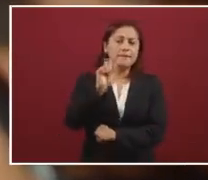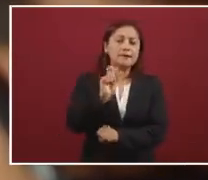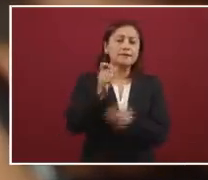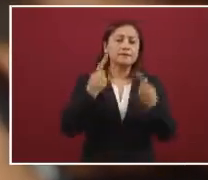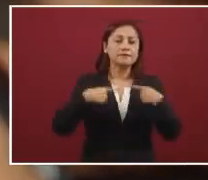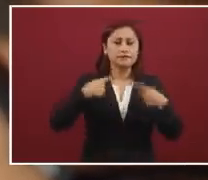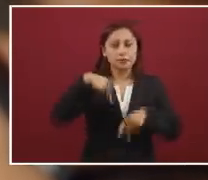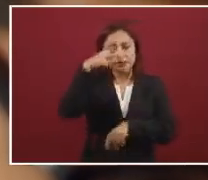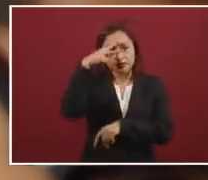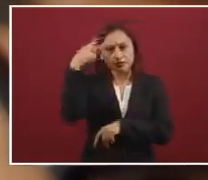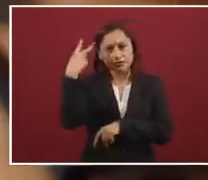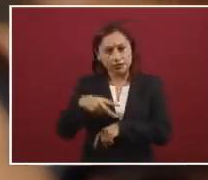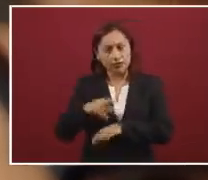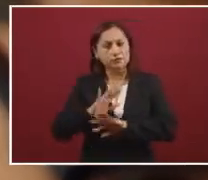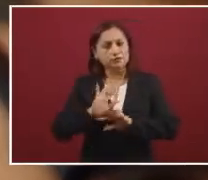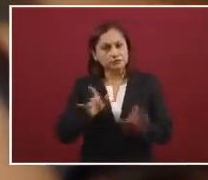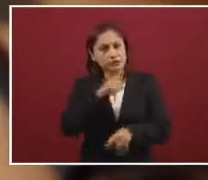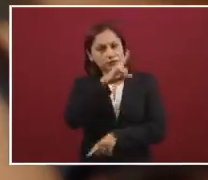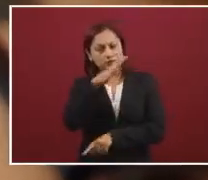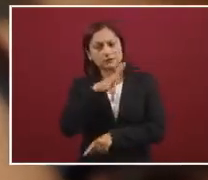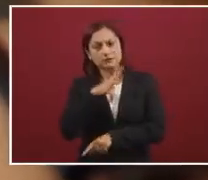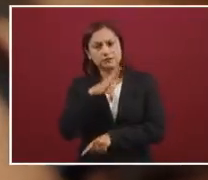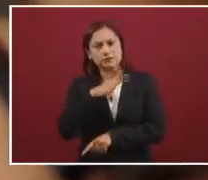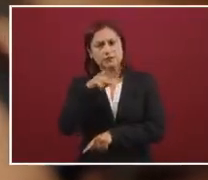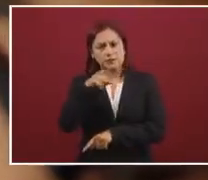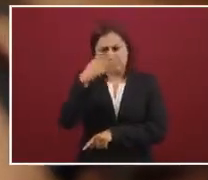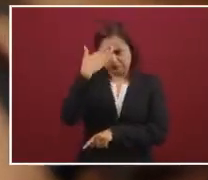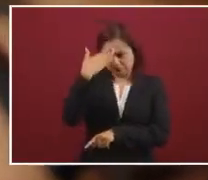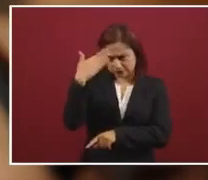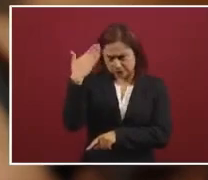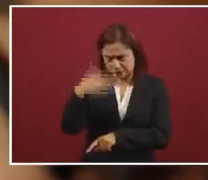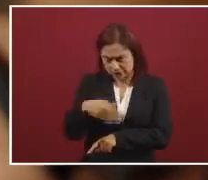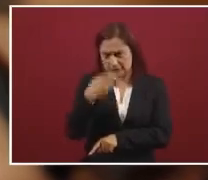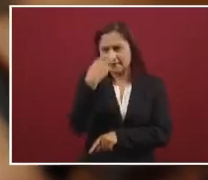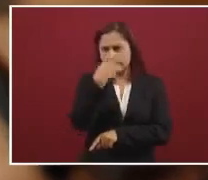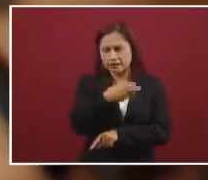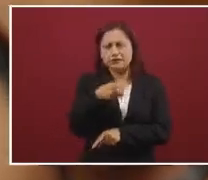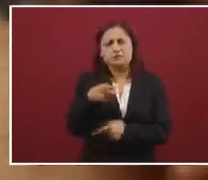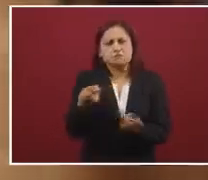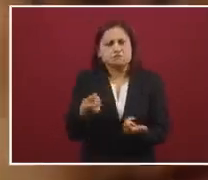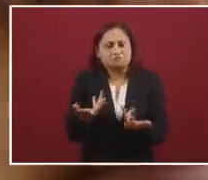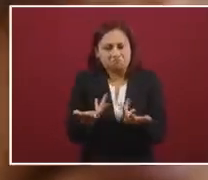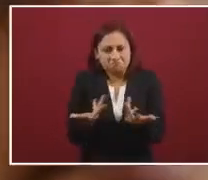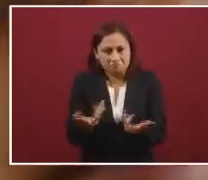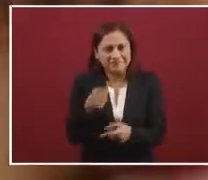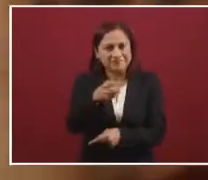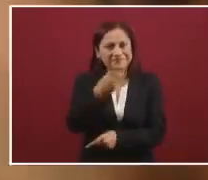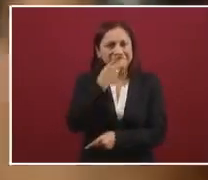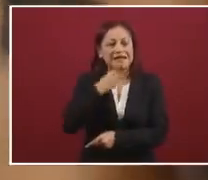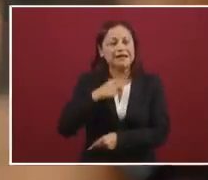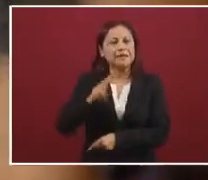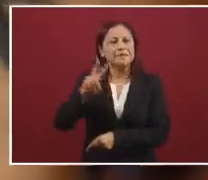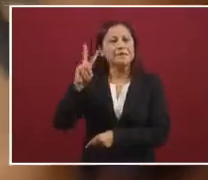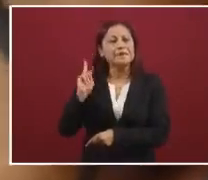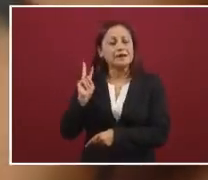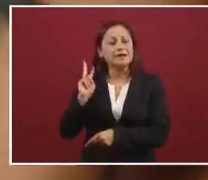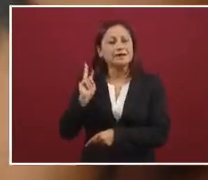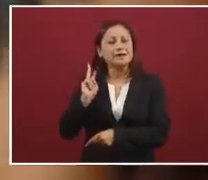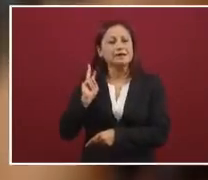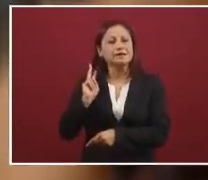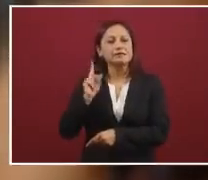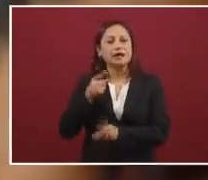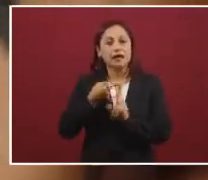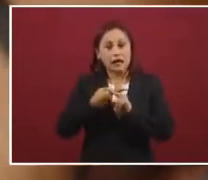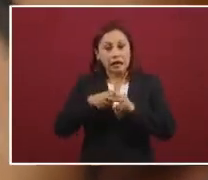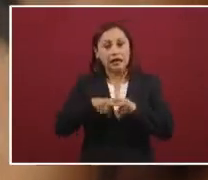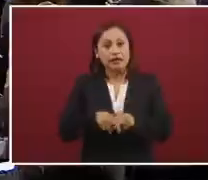información tiene usted al respecto, qué se va a hacer. Usted decía el viernes que no podían iniciar estas redadas por